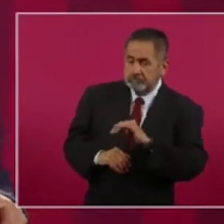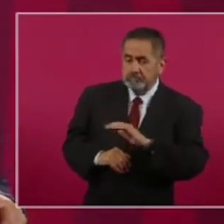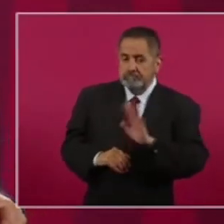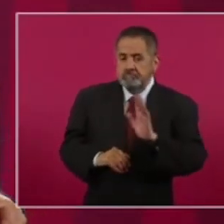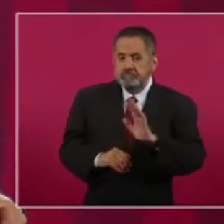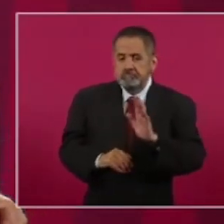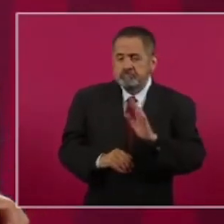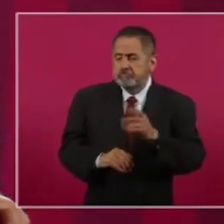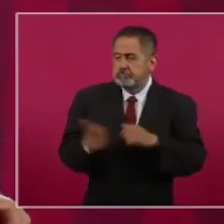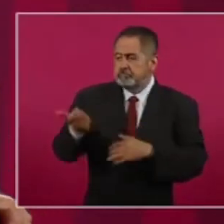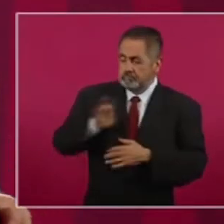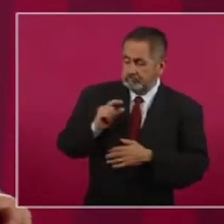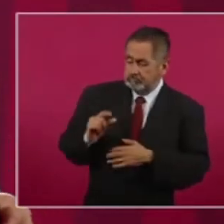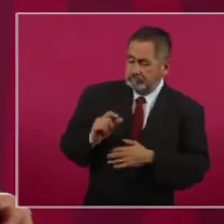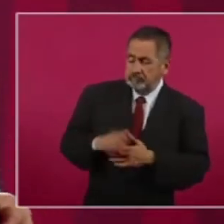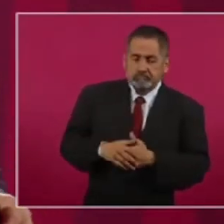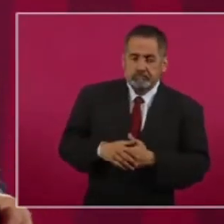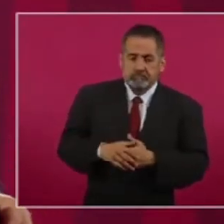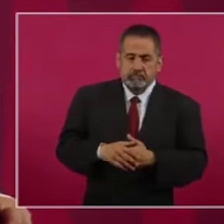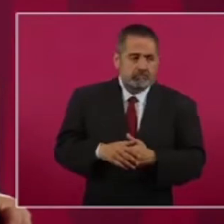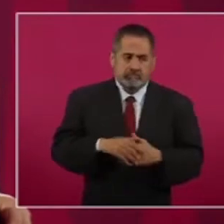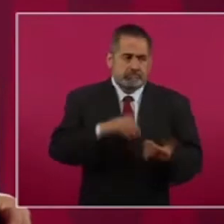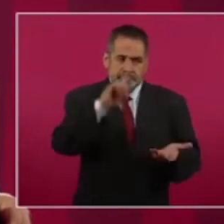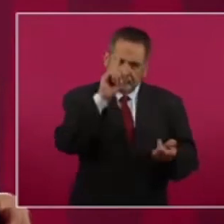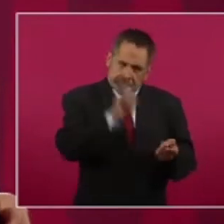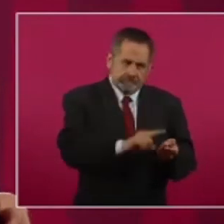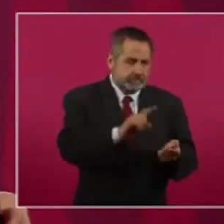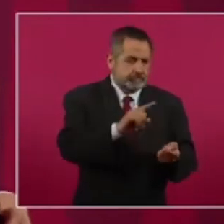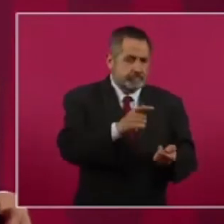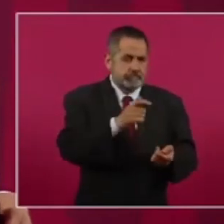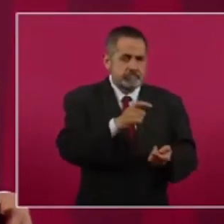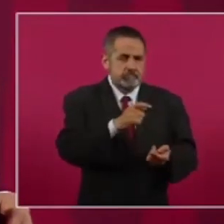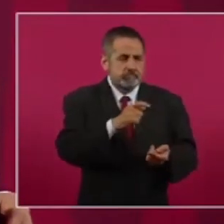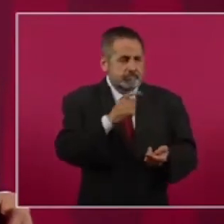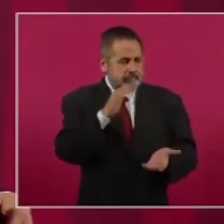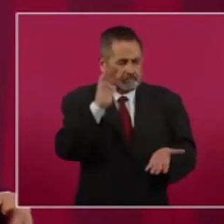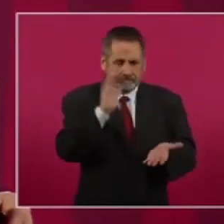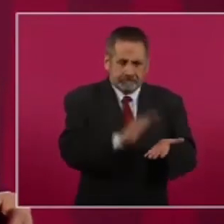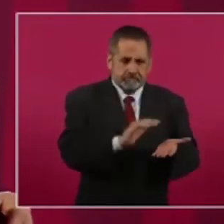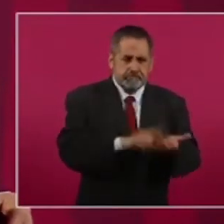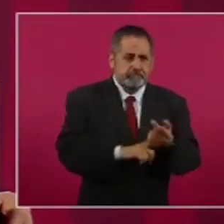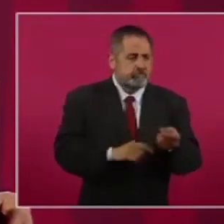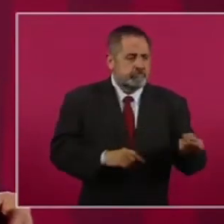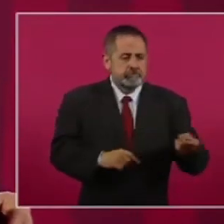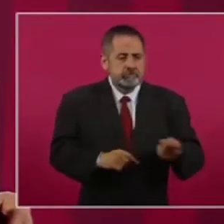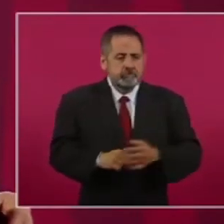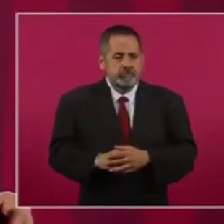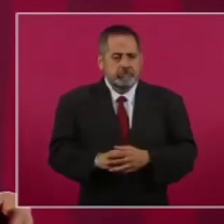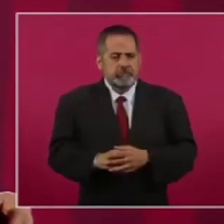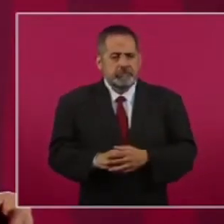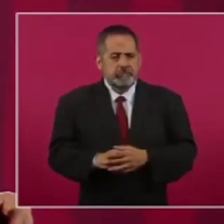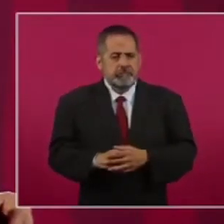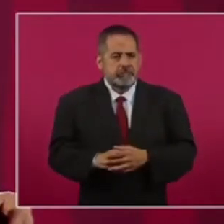no, pero es muy poco, bájale más, bájale 500. Sí,